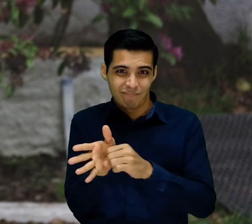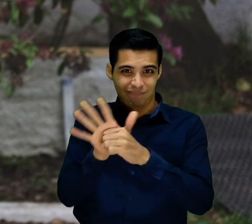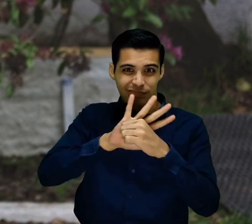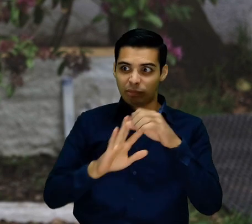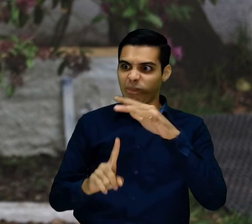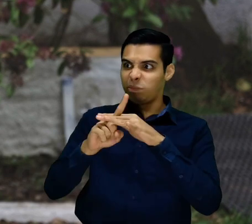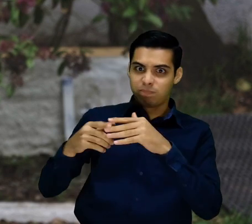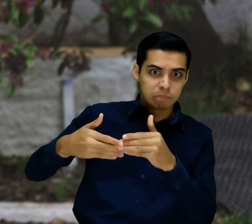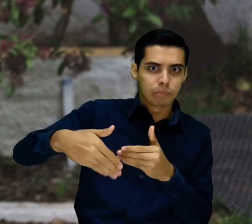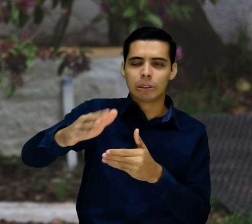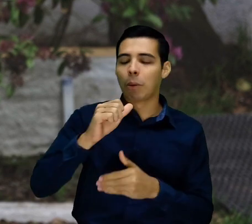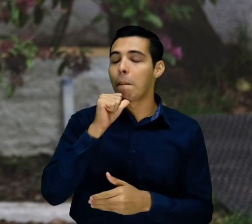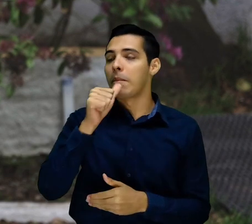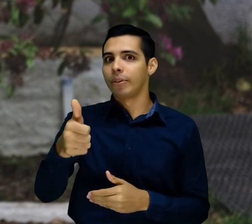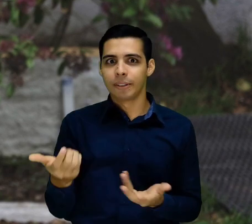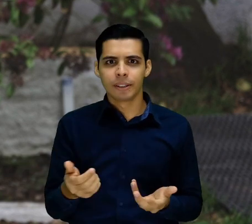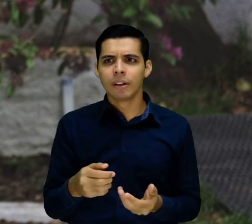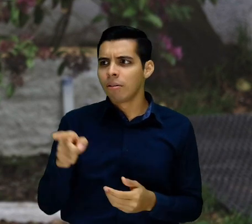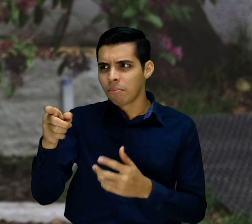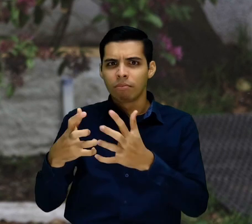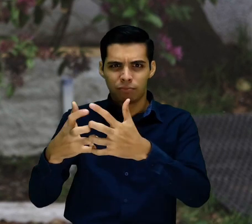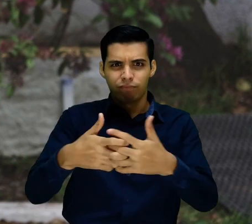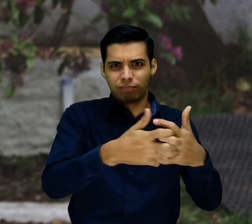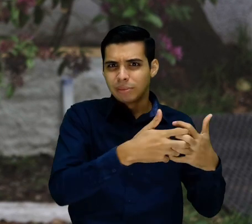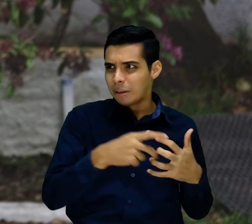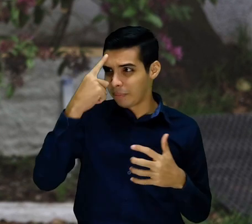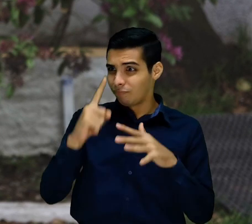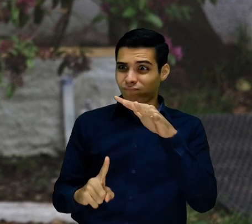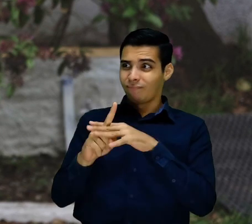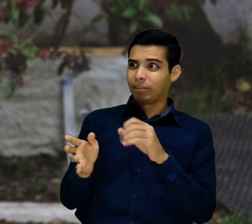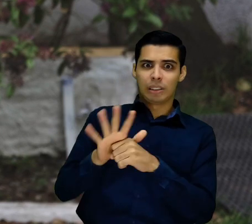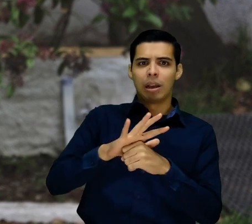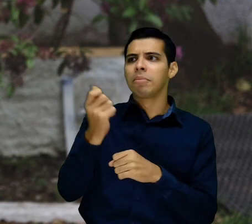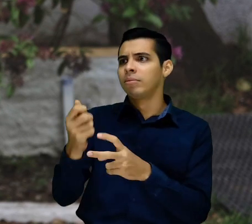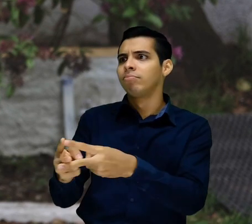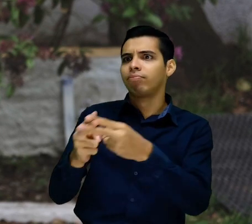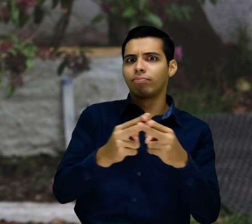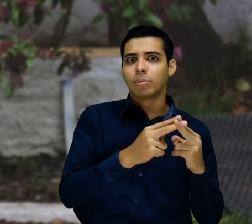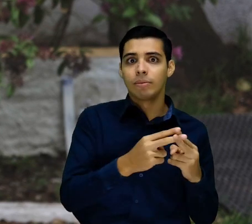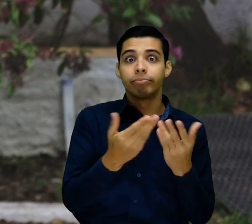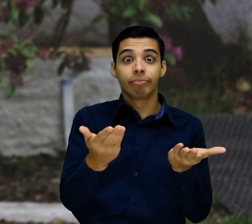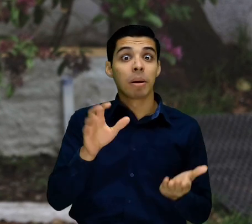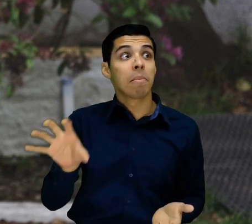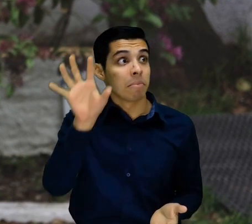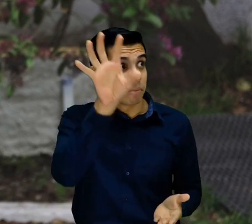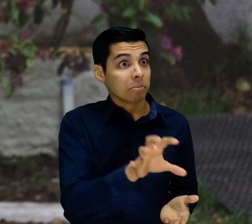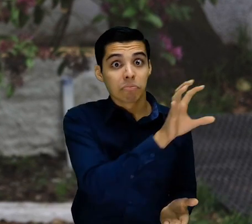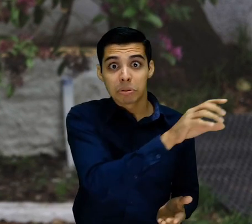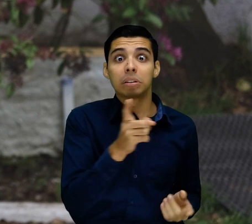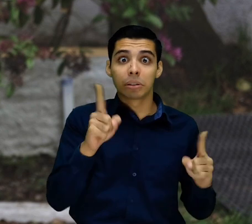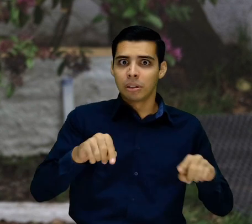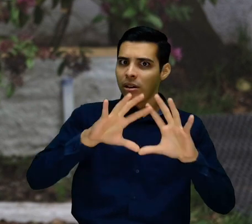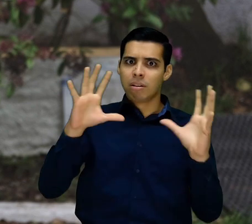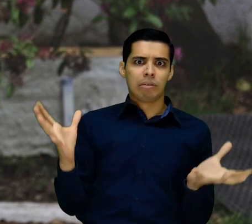personas naturales y aún muchos países tuvieron que acudir a fuentes de financiamiento para sostenerse mientras gran parte de la economía